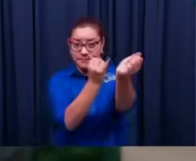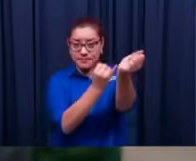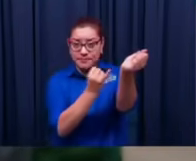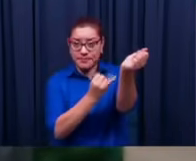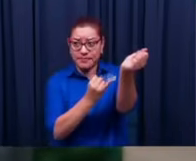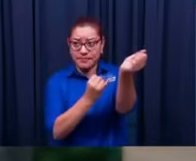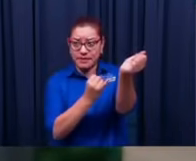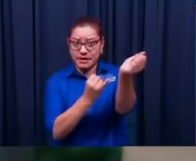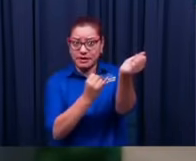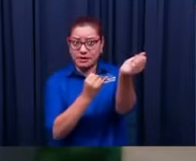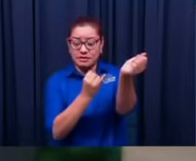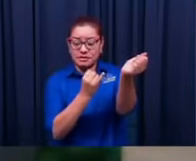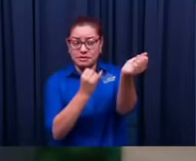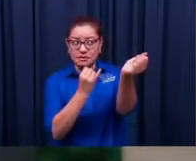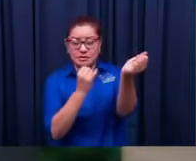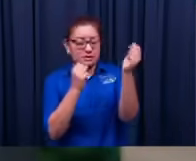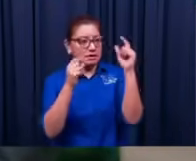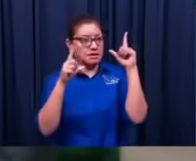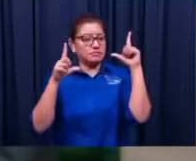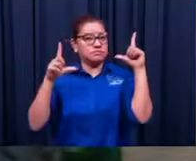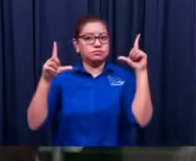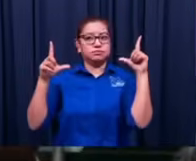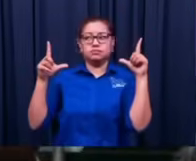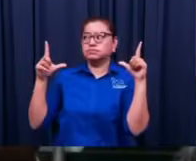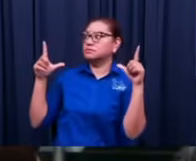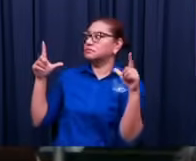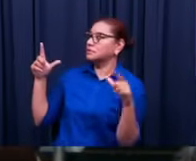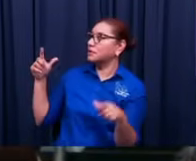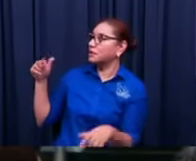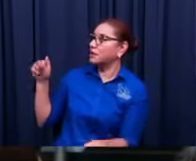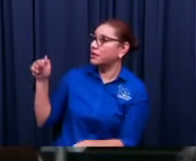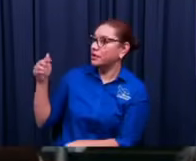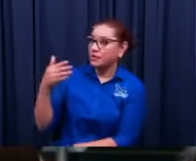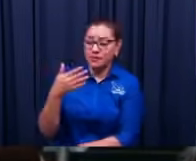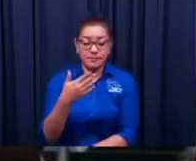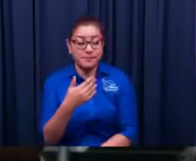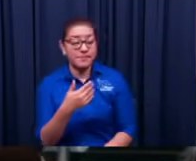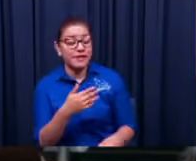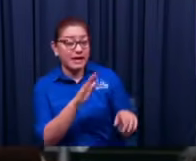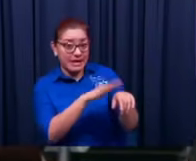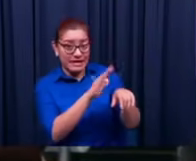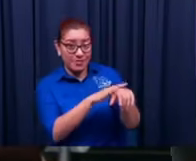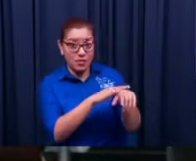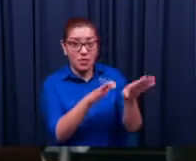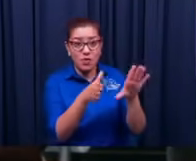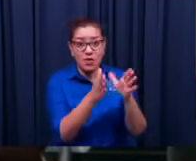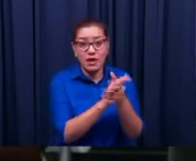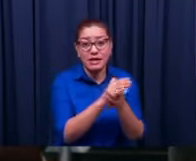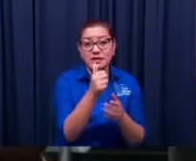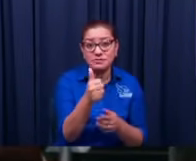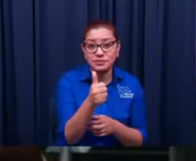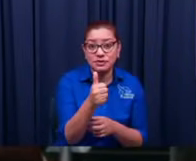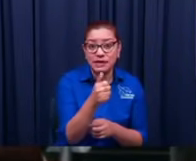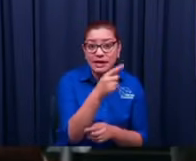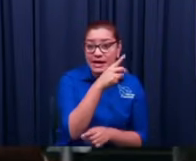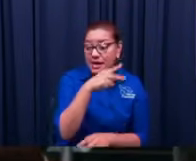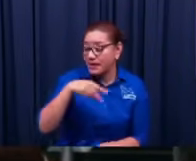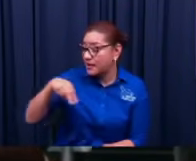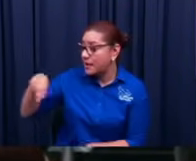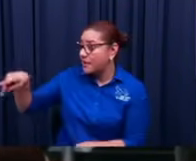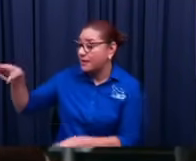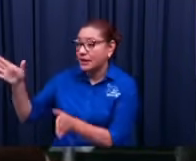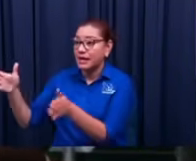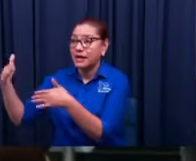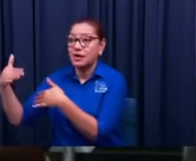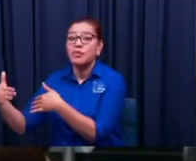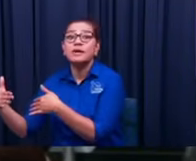Y entonces se quedó impactado y llamó a la mujer y le dijo, mira, llévatela y la revisas,